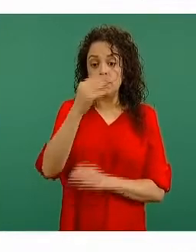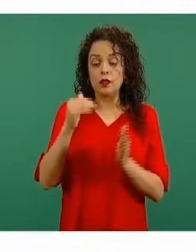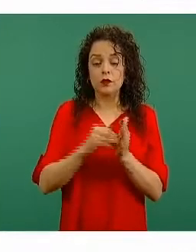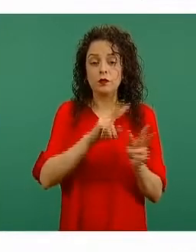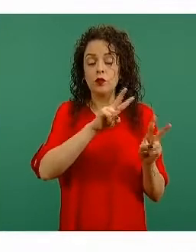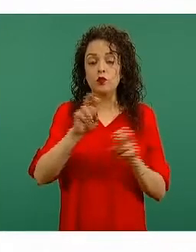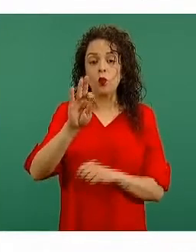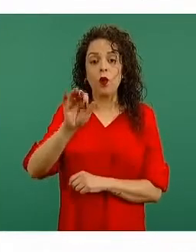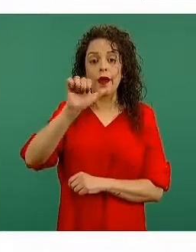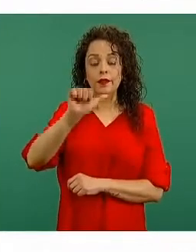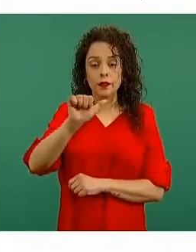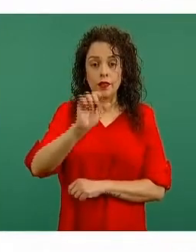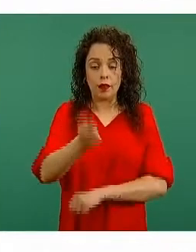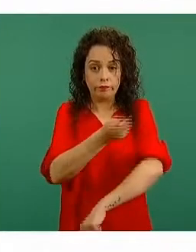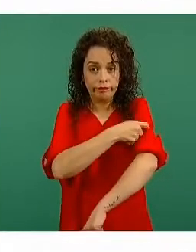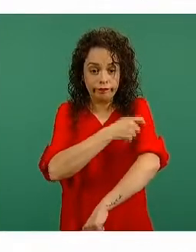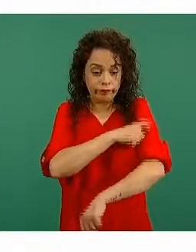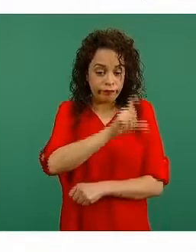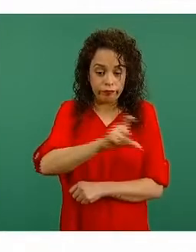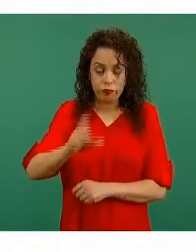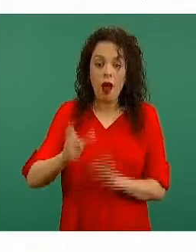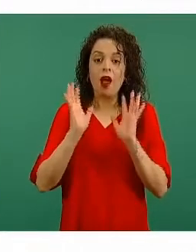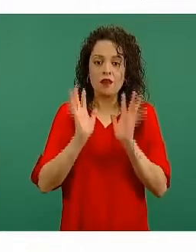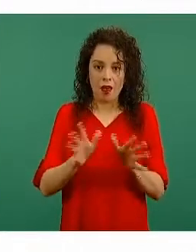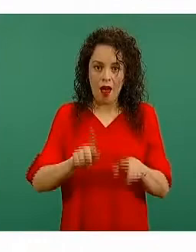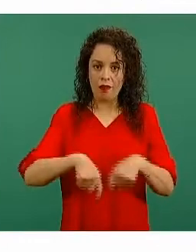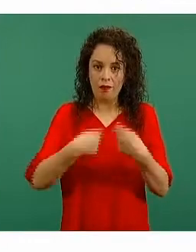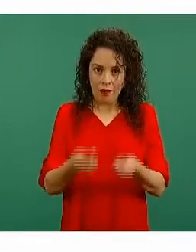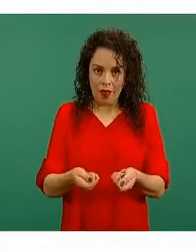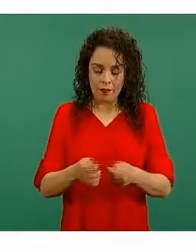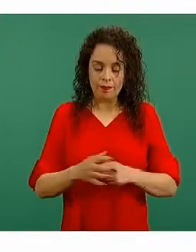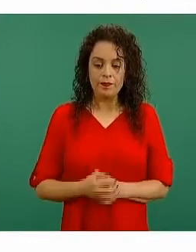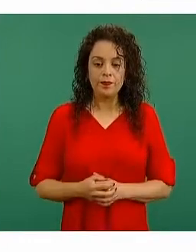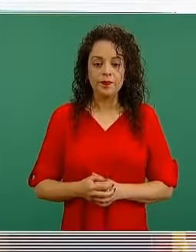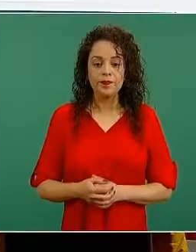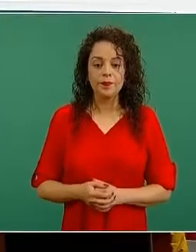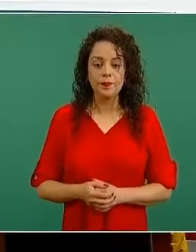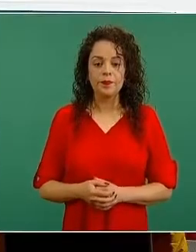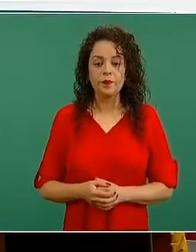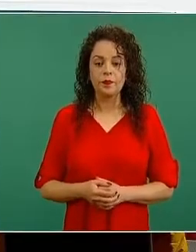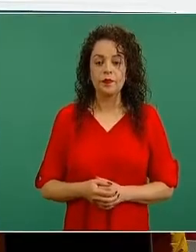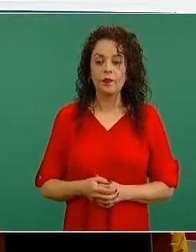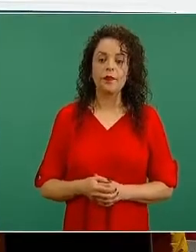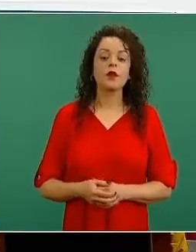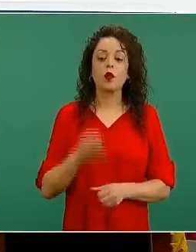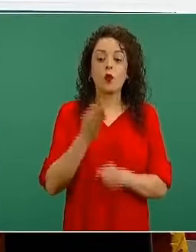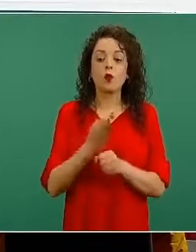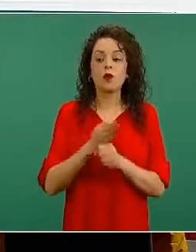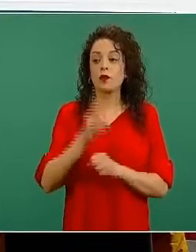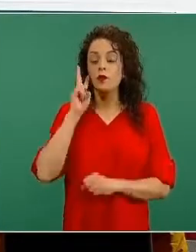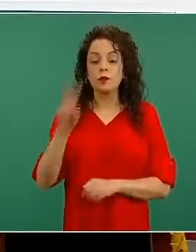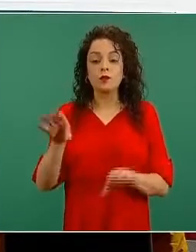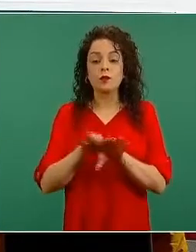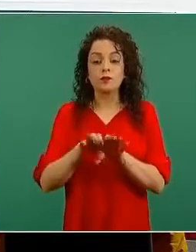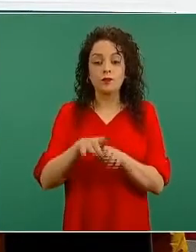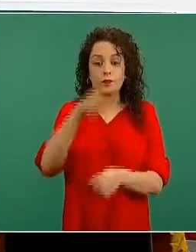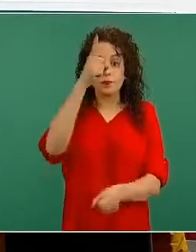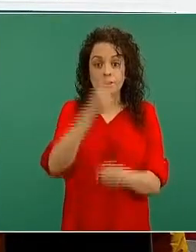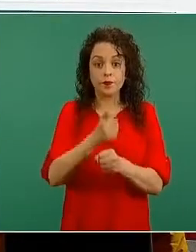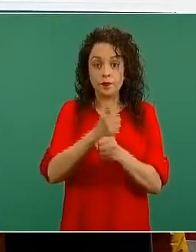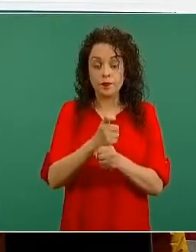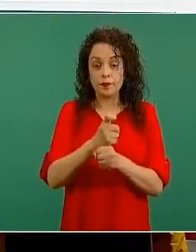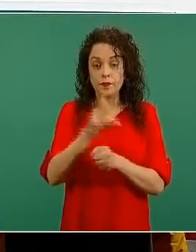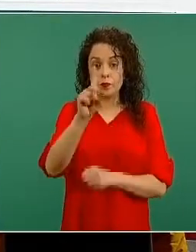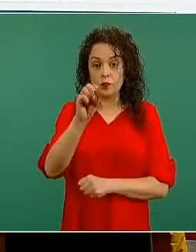463,246 dosis han sido aplicadas. La siguiente. Aquí lo que podemos ver es cómo se distribuye entre primera dosis y